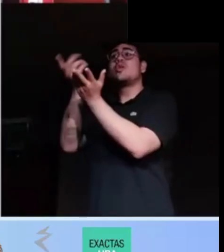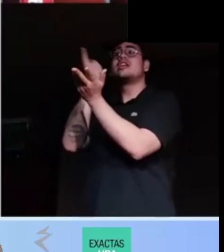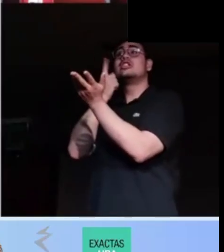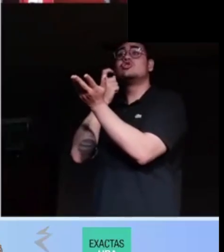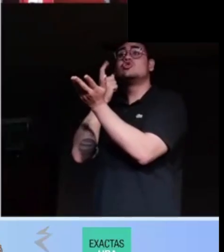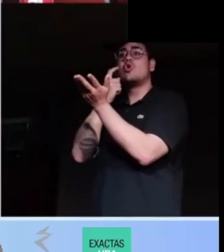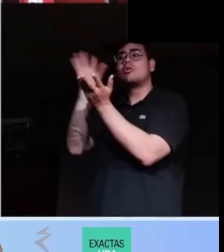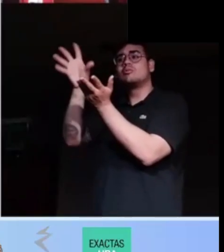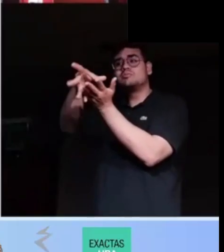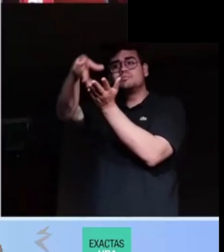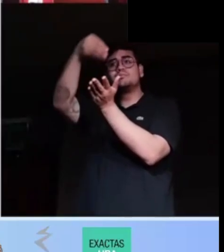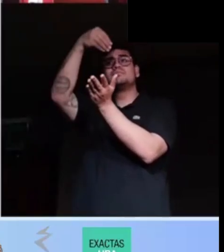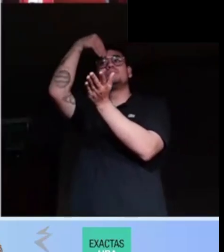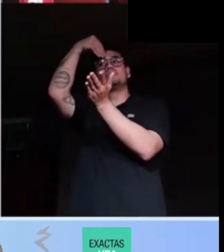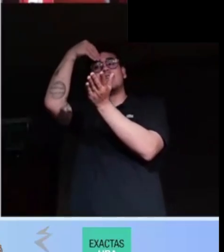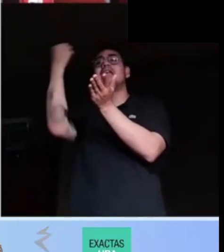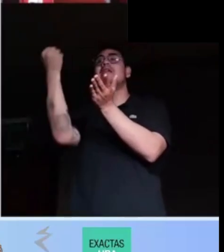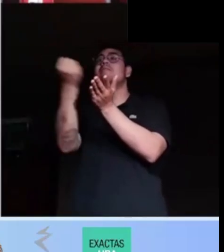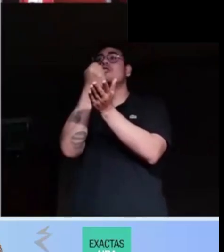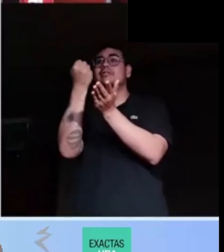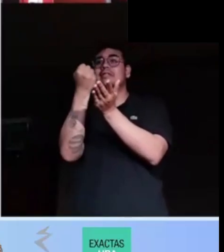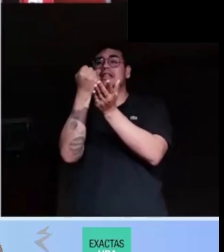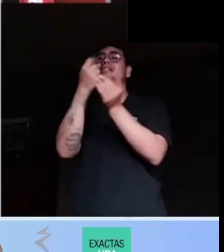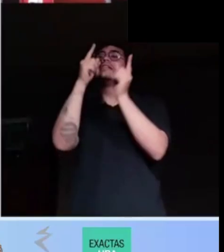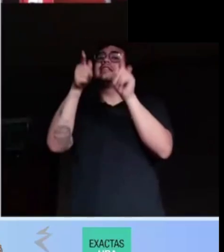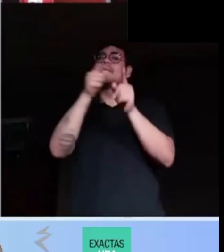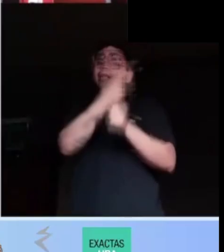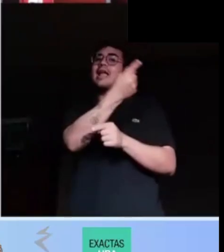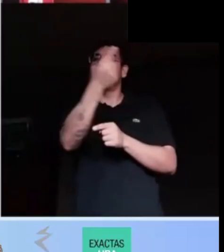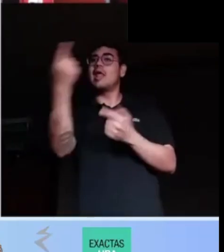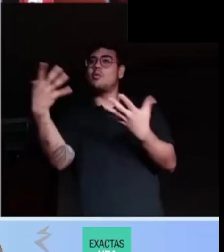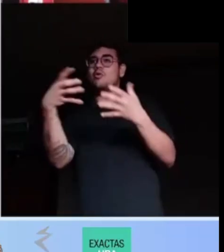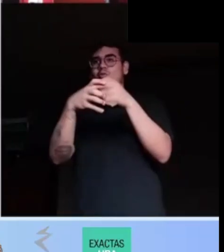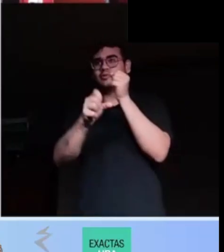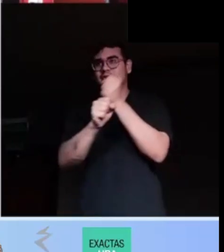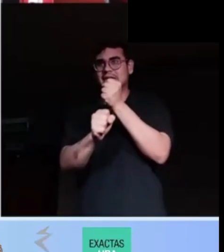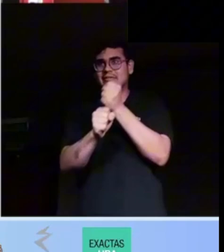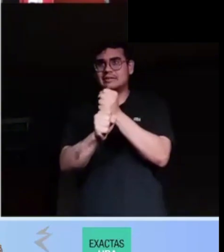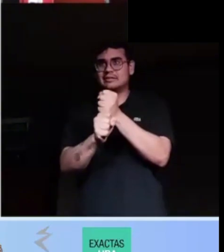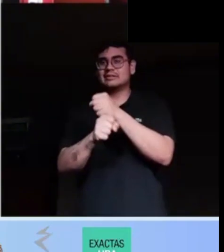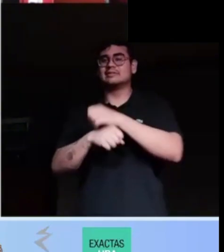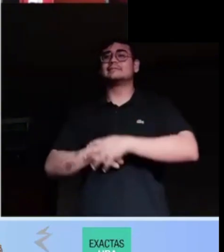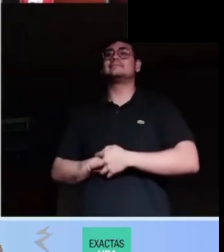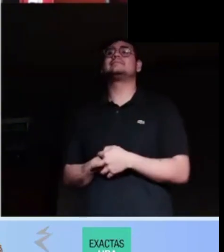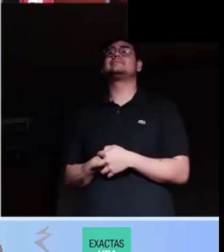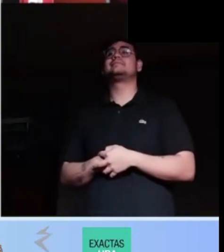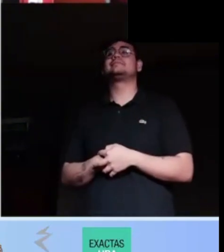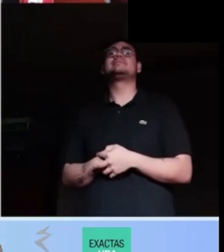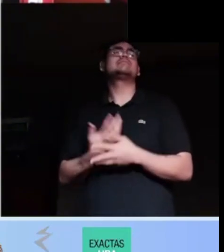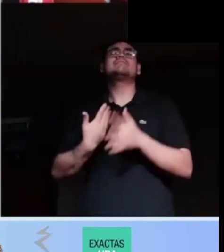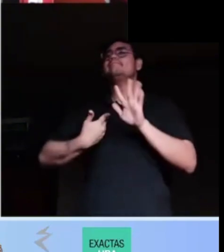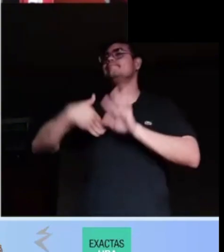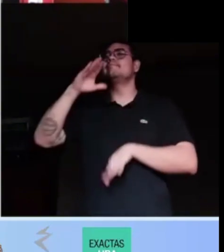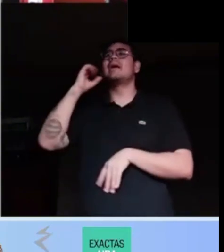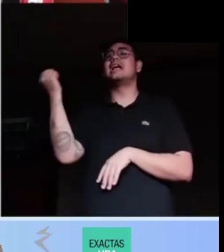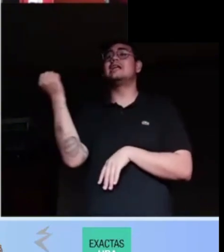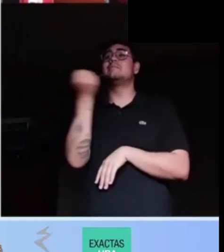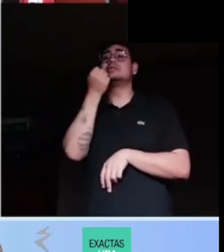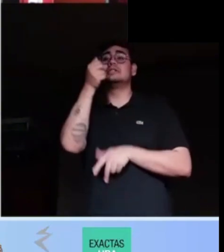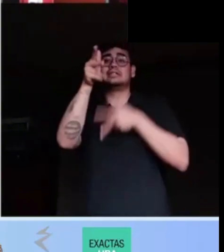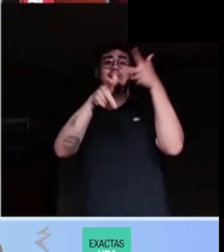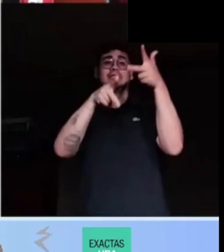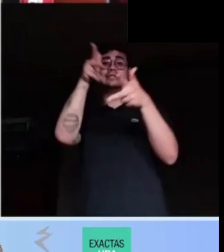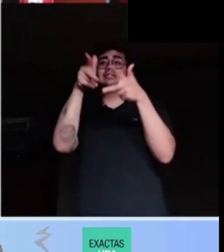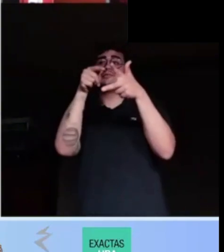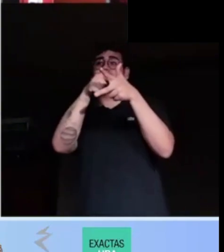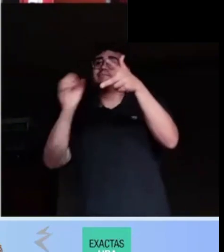haya un compromiso. Y, por último, para mí, de lo más importante, la creación y el uso de señas